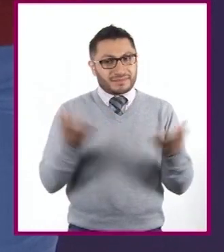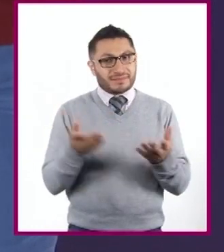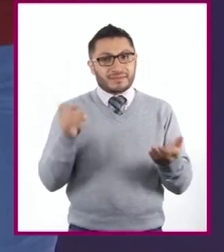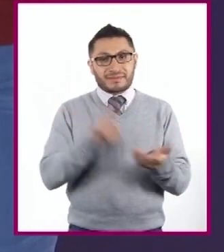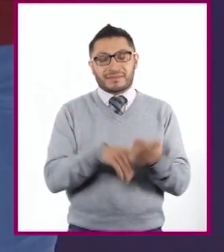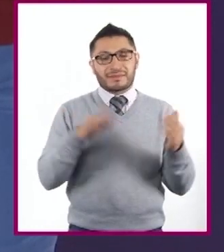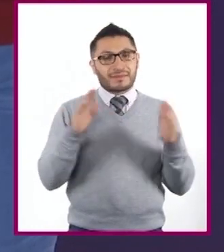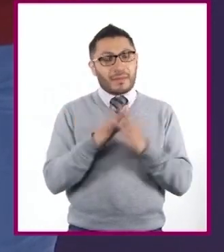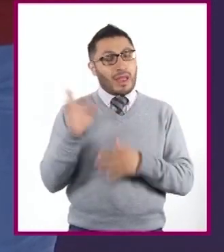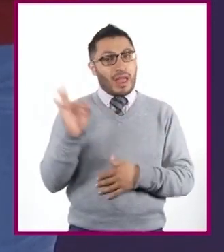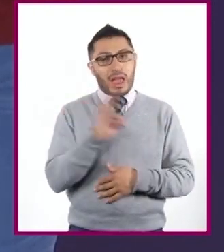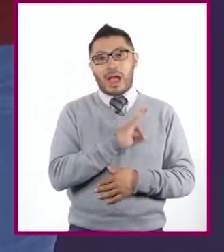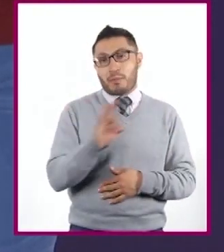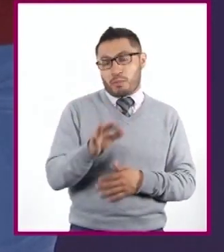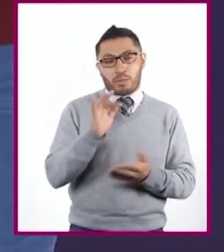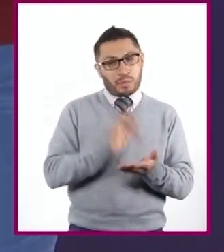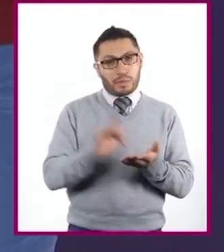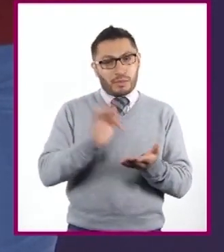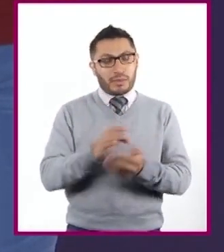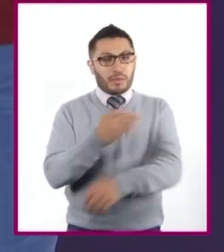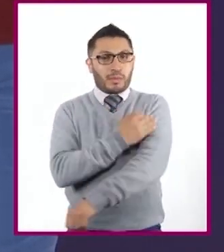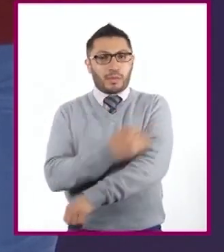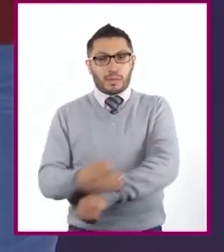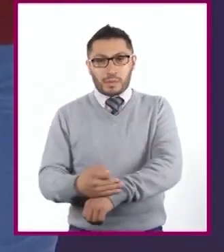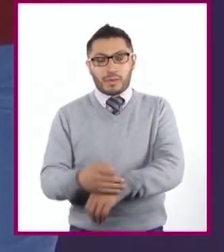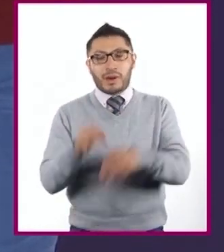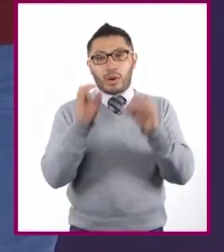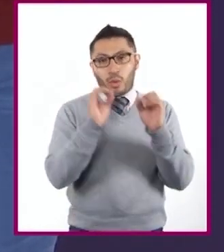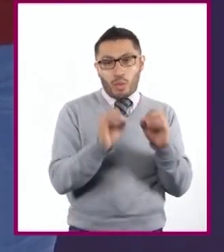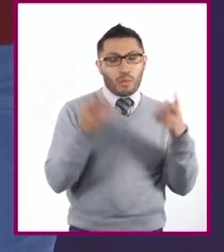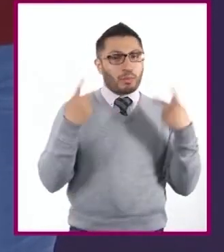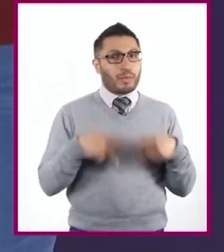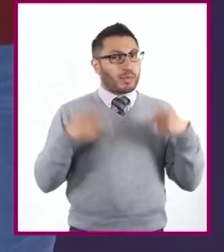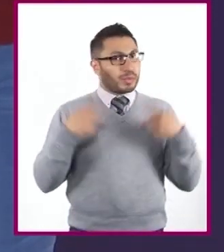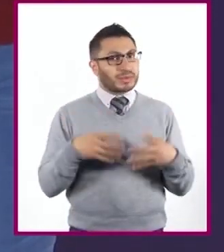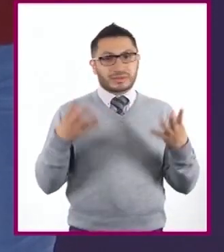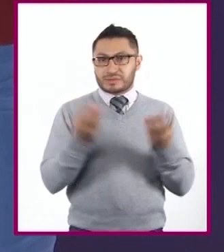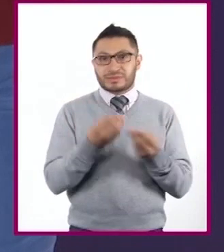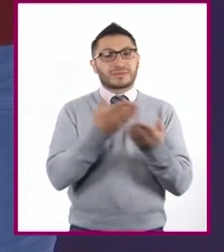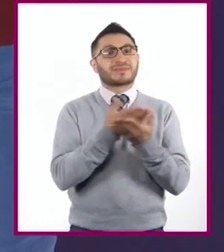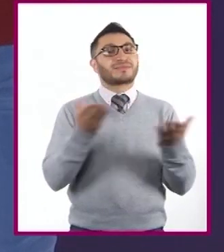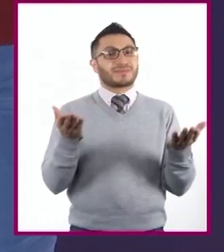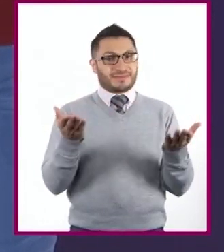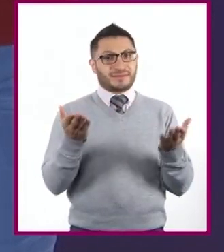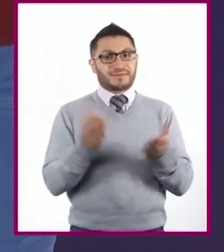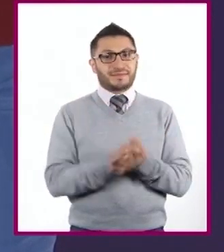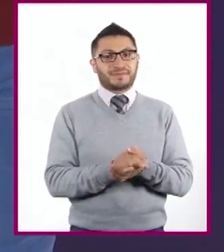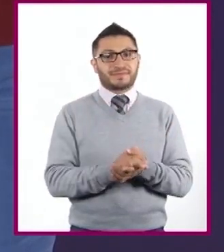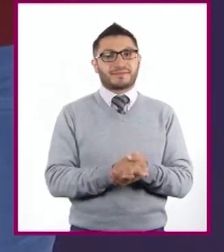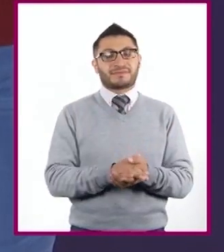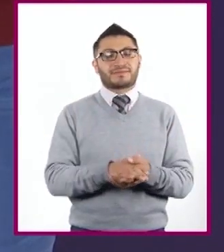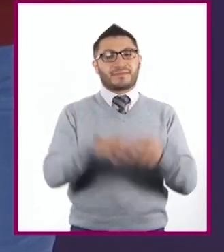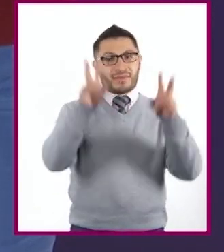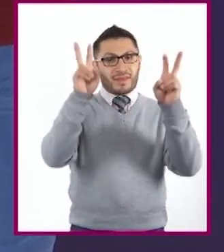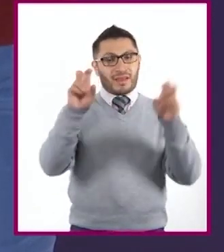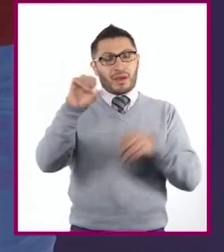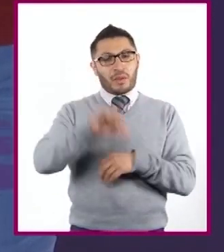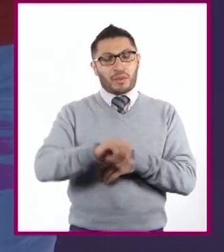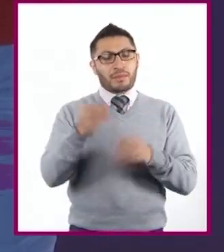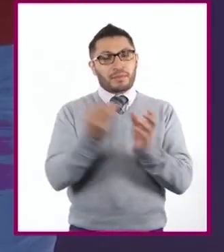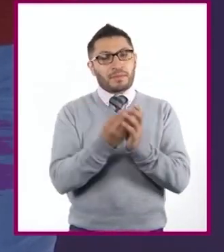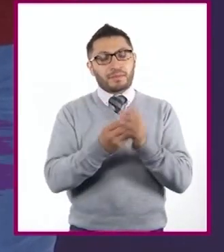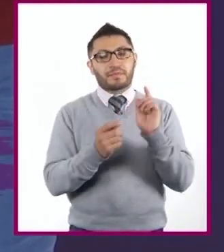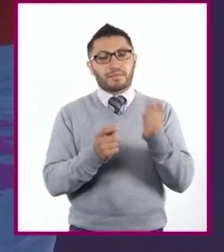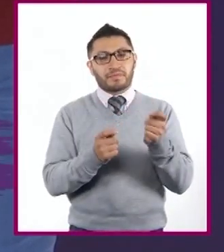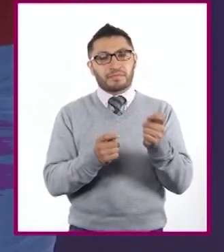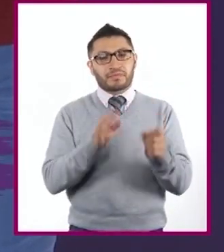casa y, si es posible, con el apoyo de su familia o de las personas que estén con ustedes. El título de la sesión es